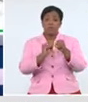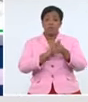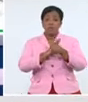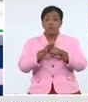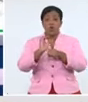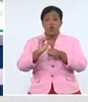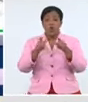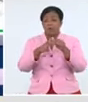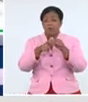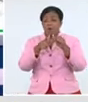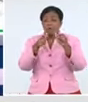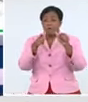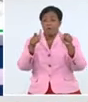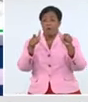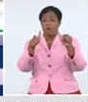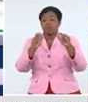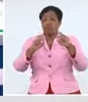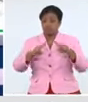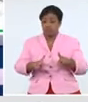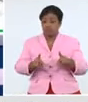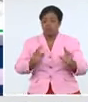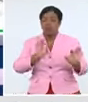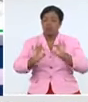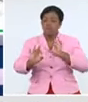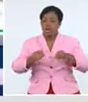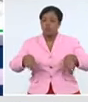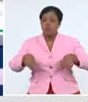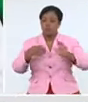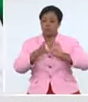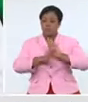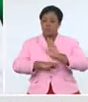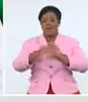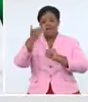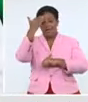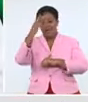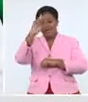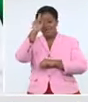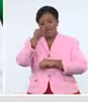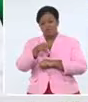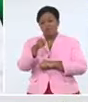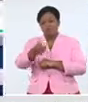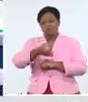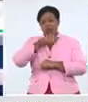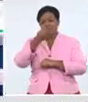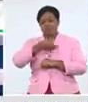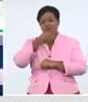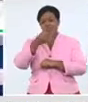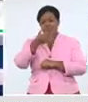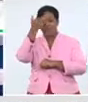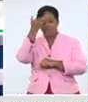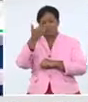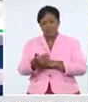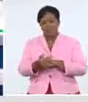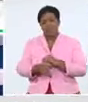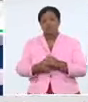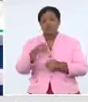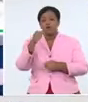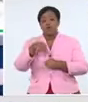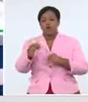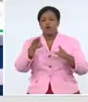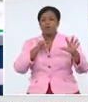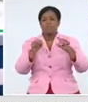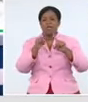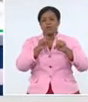no atendemos las medidas higiénico-sanitarias. Agradecerle, doctora, su presencia en este estudio. Hoy conversamos sobre